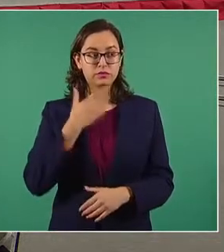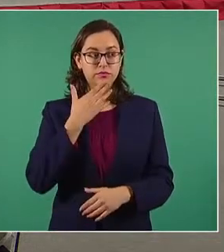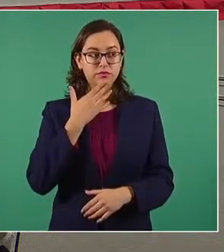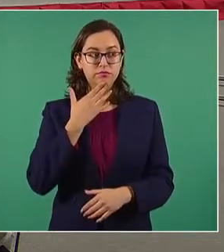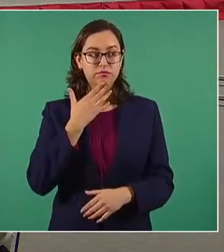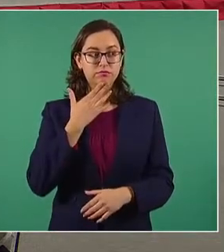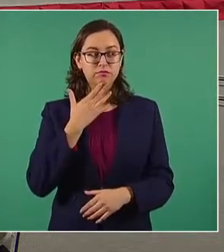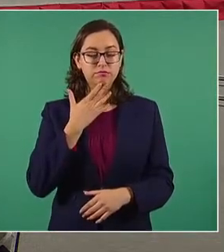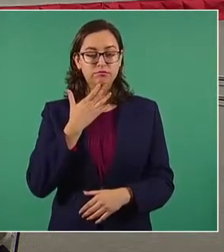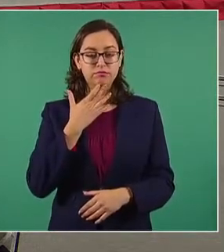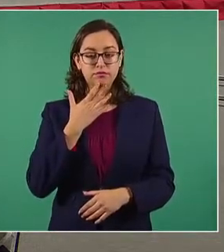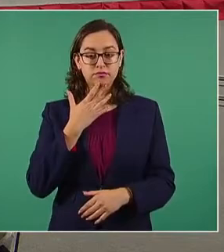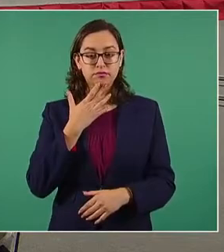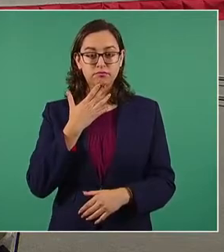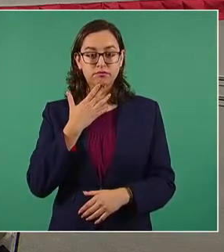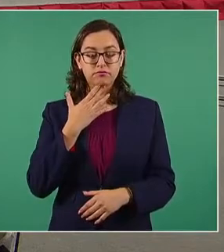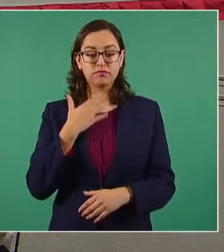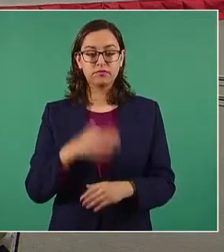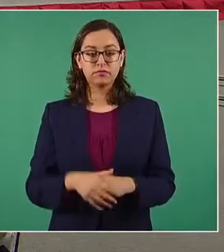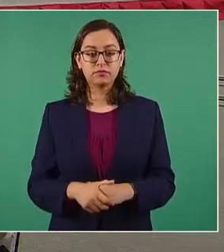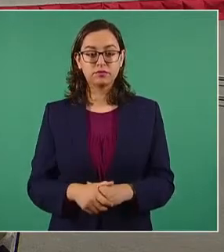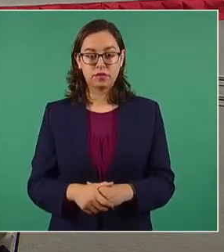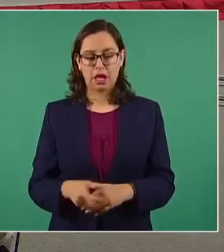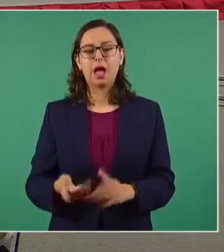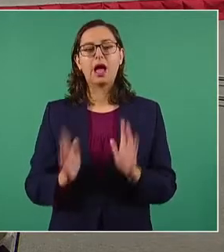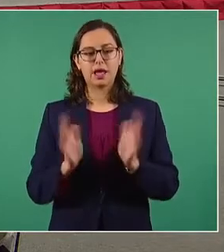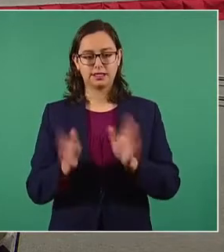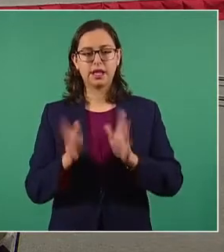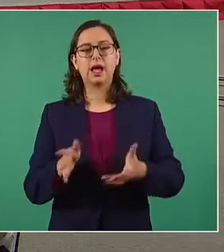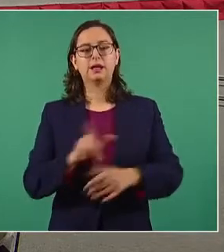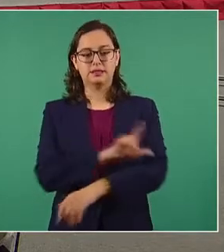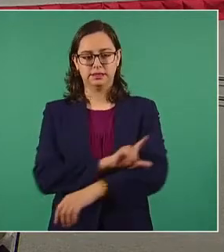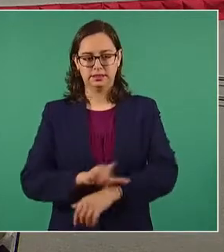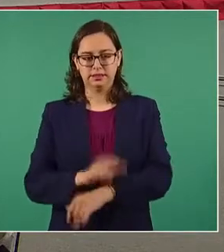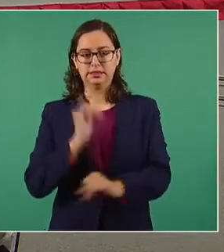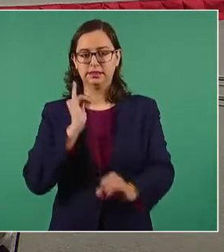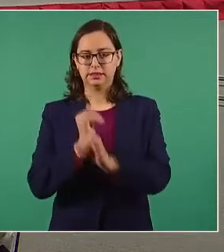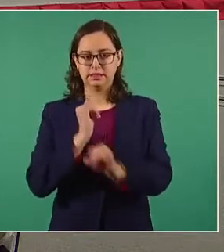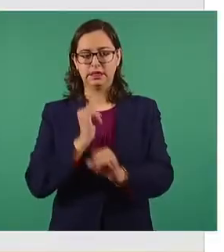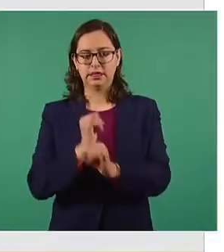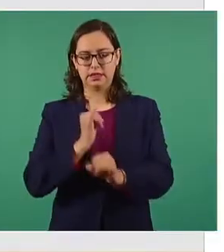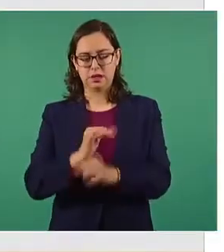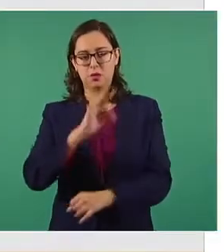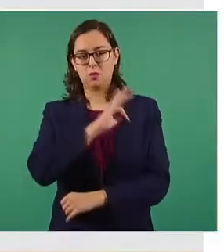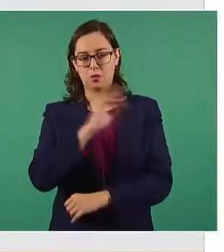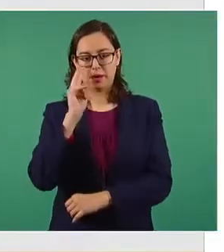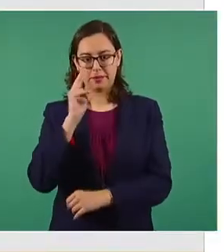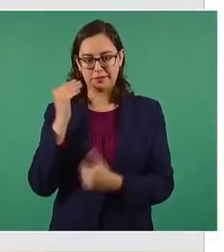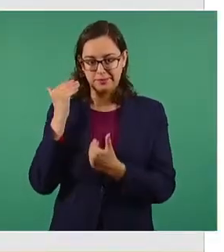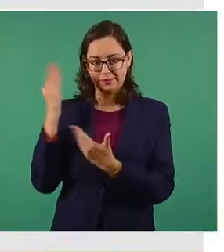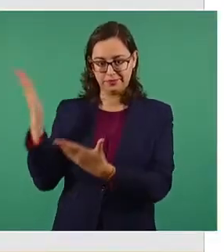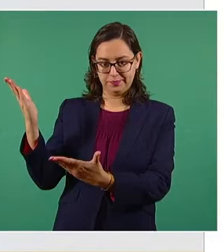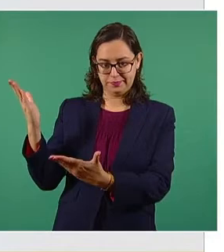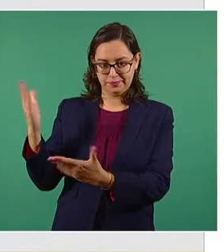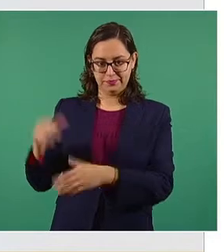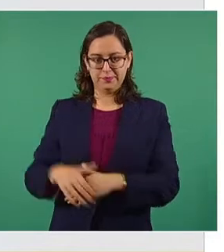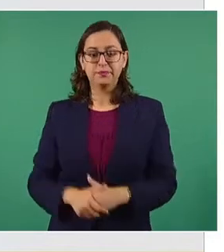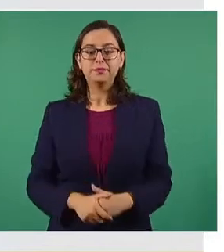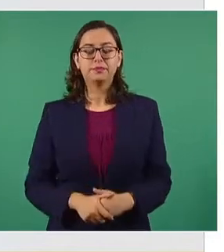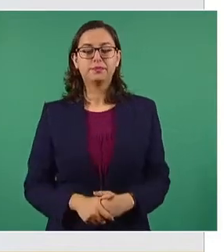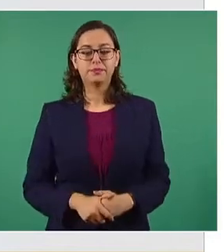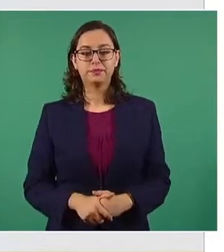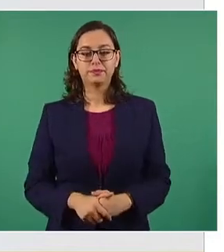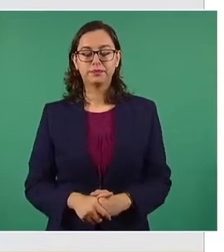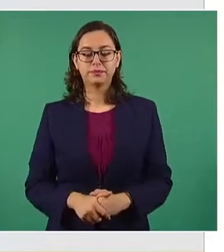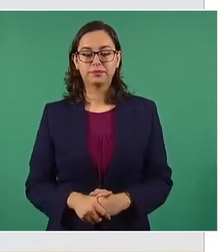Ahí está las órdenes de suministro y órdenes de remisión, las pueden consultar en esta página, que les dará en